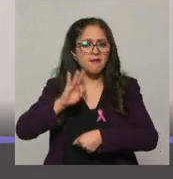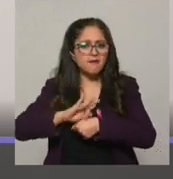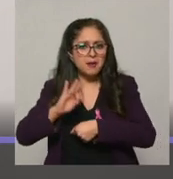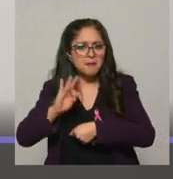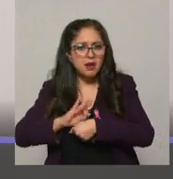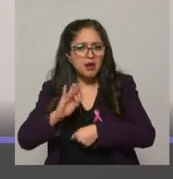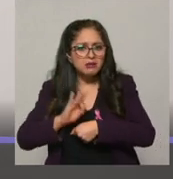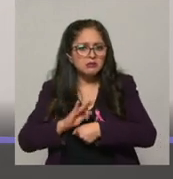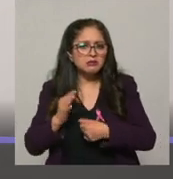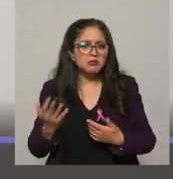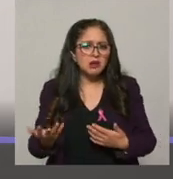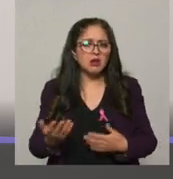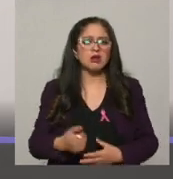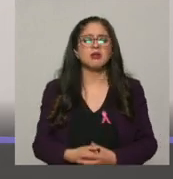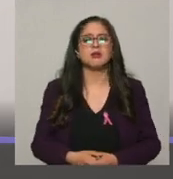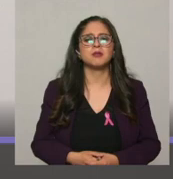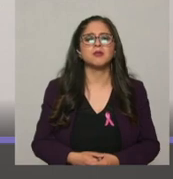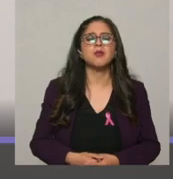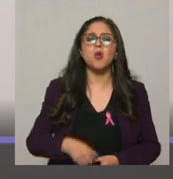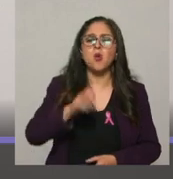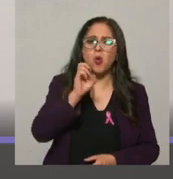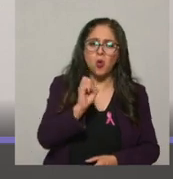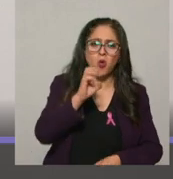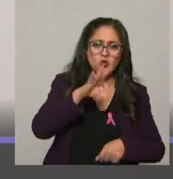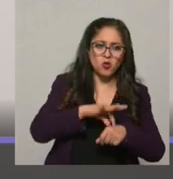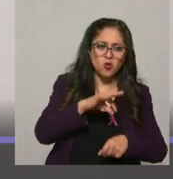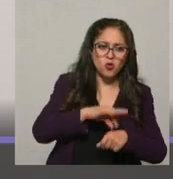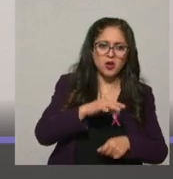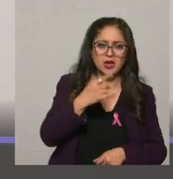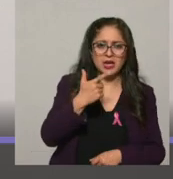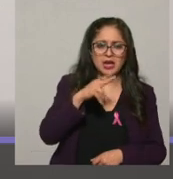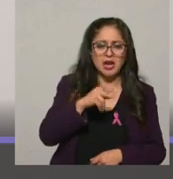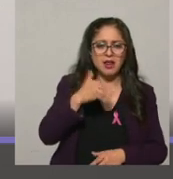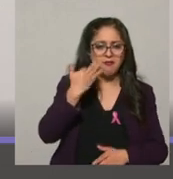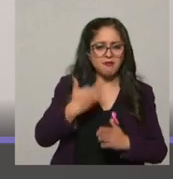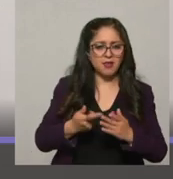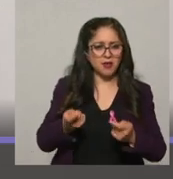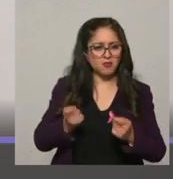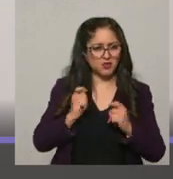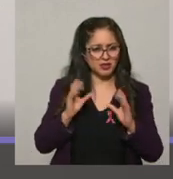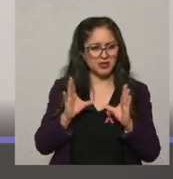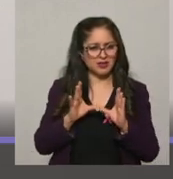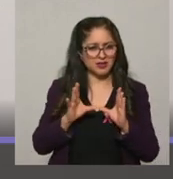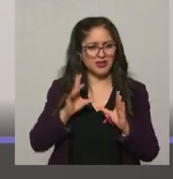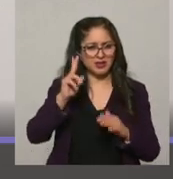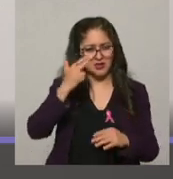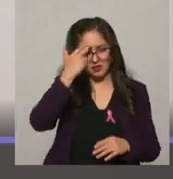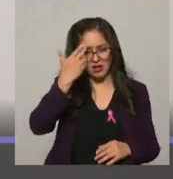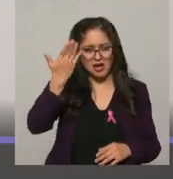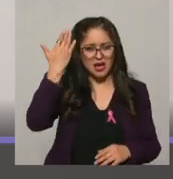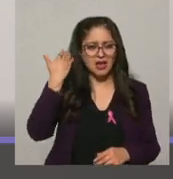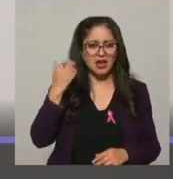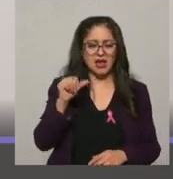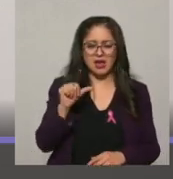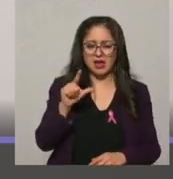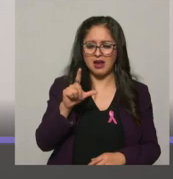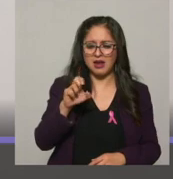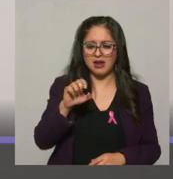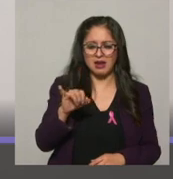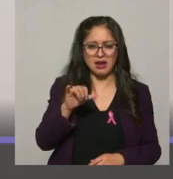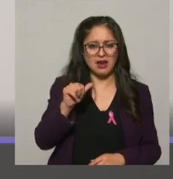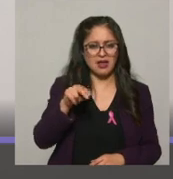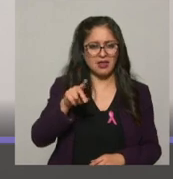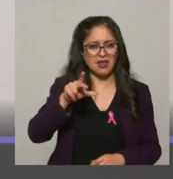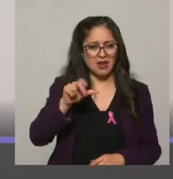farmacéutico, el de la farmacia o el médico general no certificado. ¿Se acuerdan lo que le pasó a Alejandra Guzmán no hace tanto?